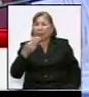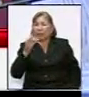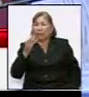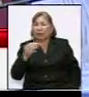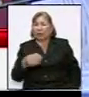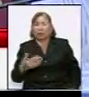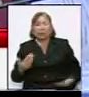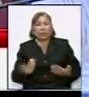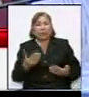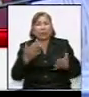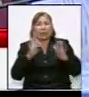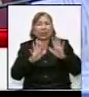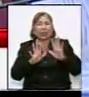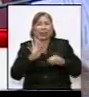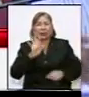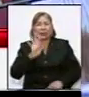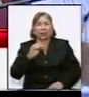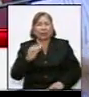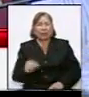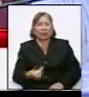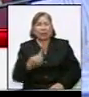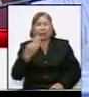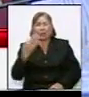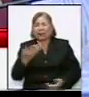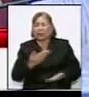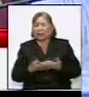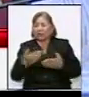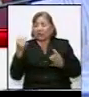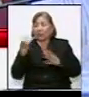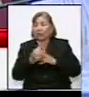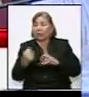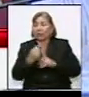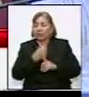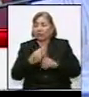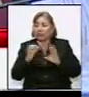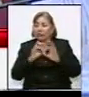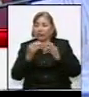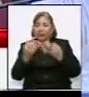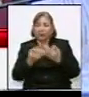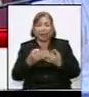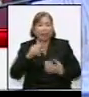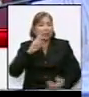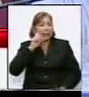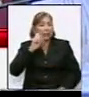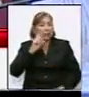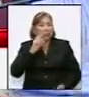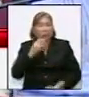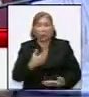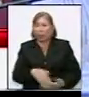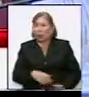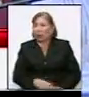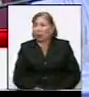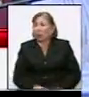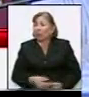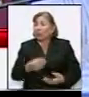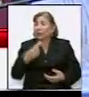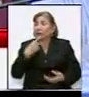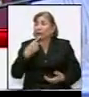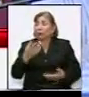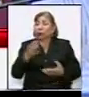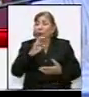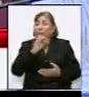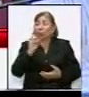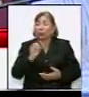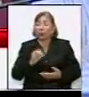registraron 14 mil 491 caso de violencia familiar y sexual siendo este porcentaje